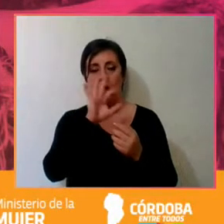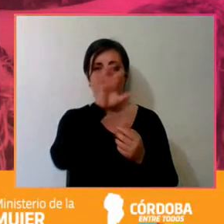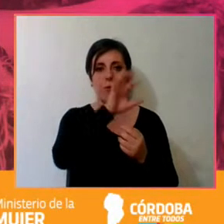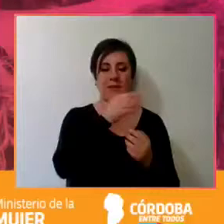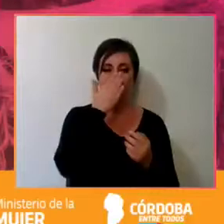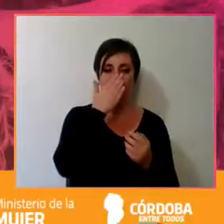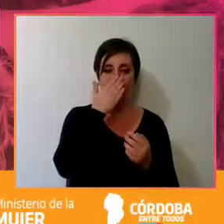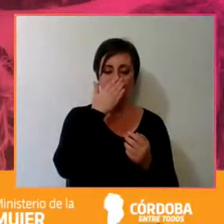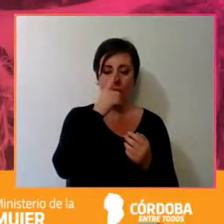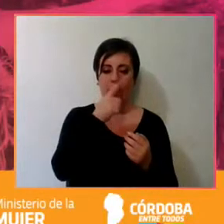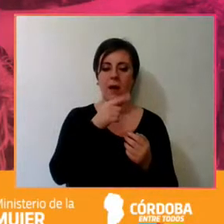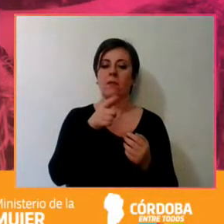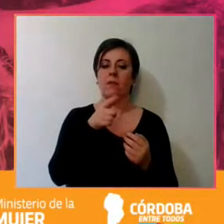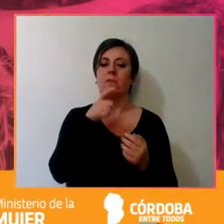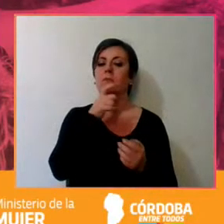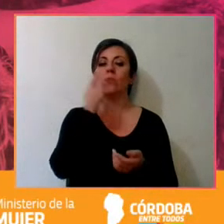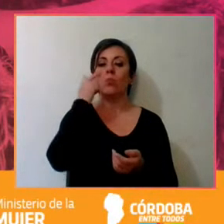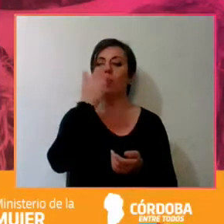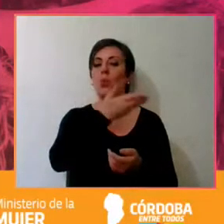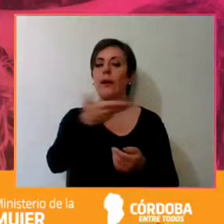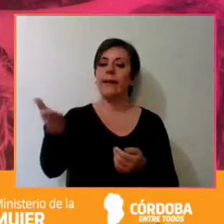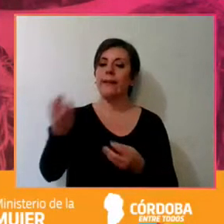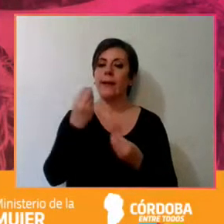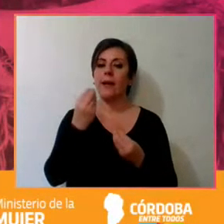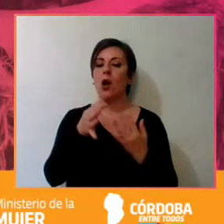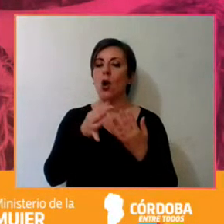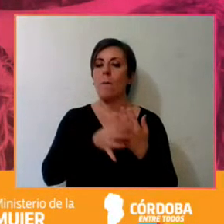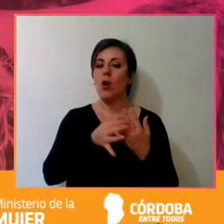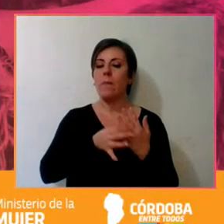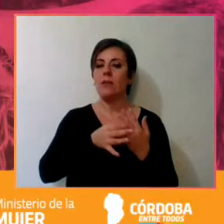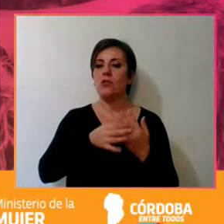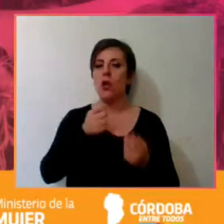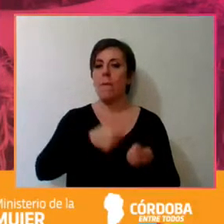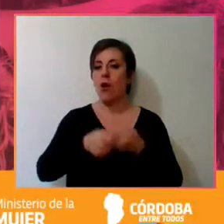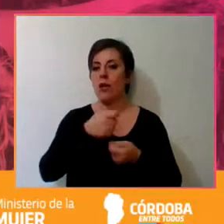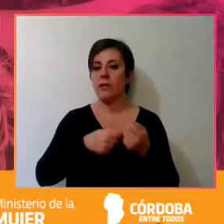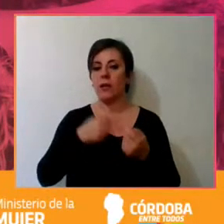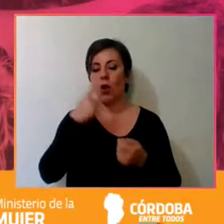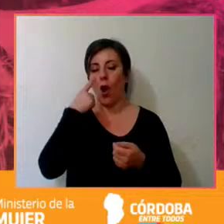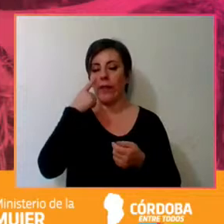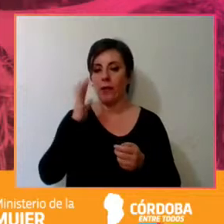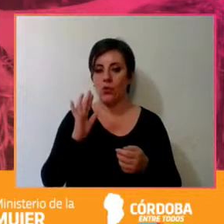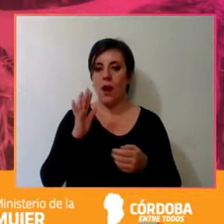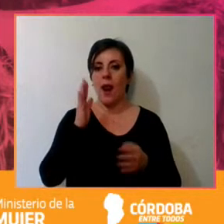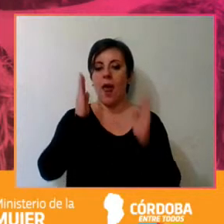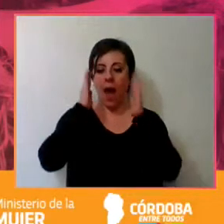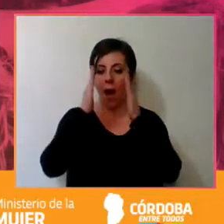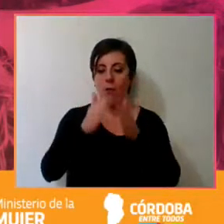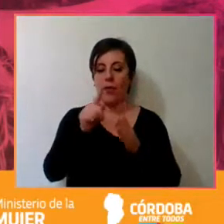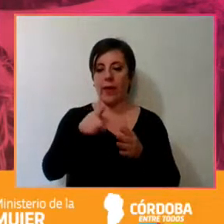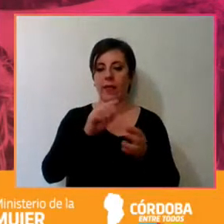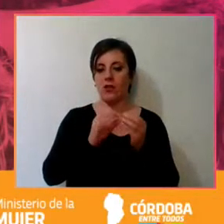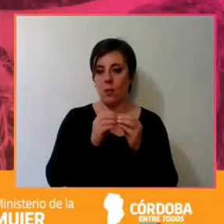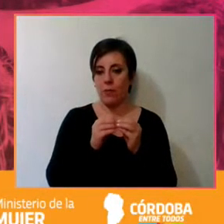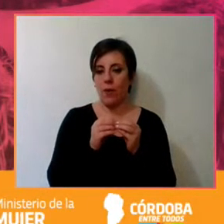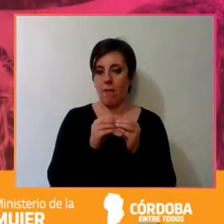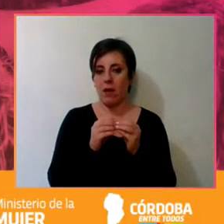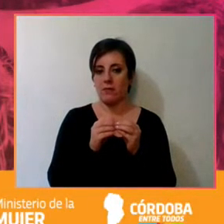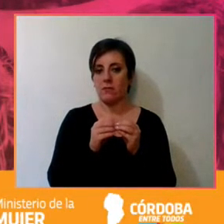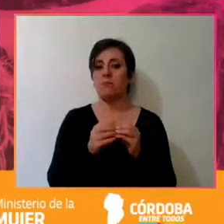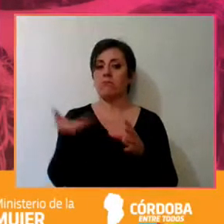provincial, es una señal de compromiso político institucional en el abordaje de estos problemas, y por lo tanto